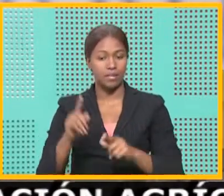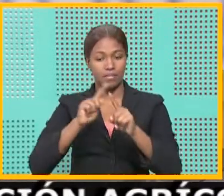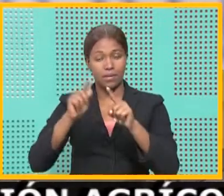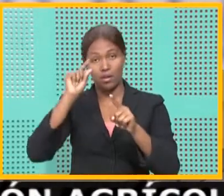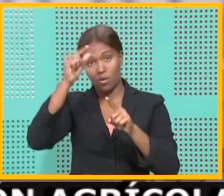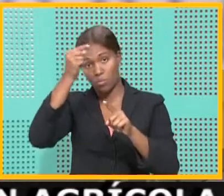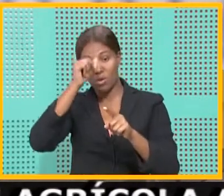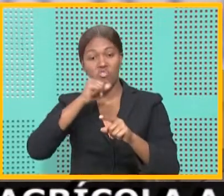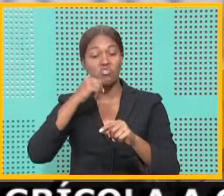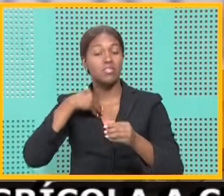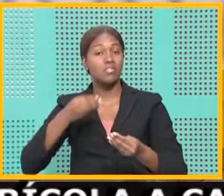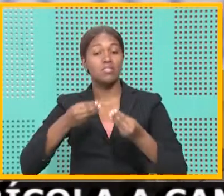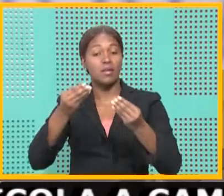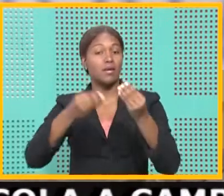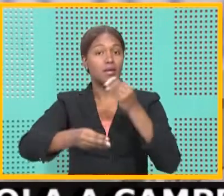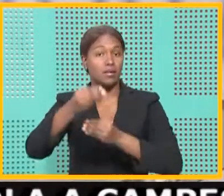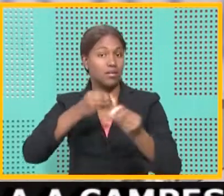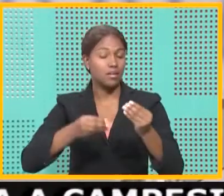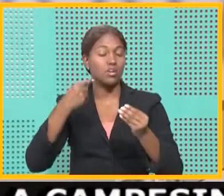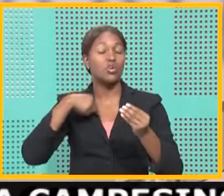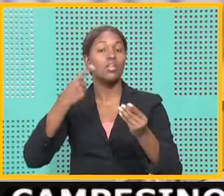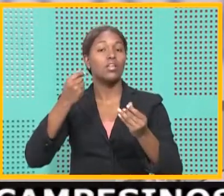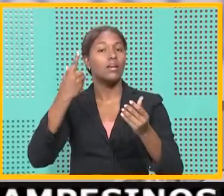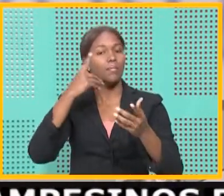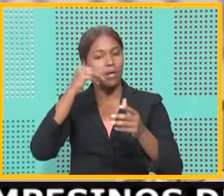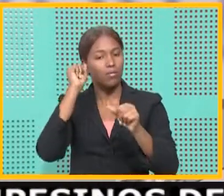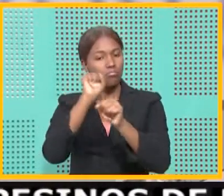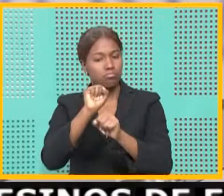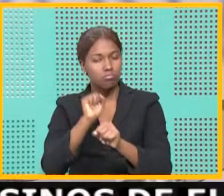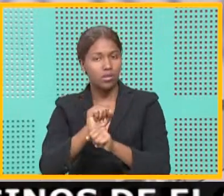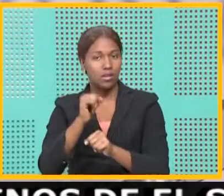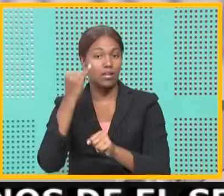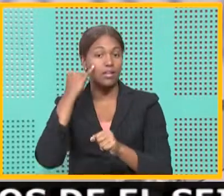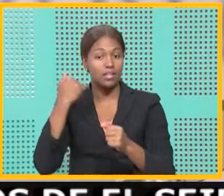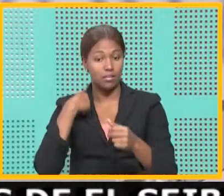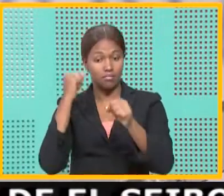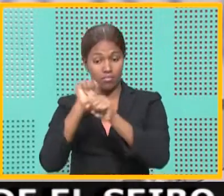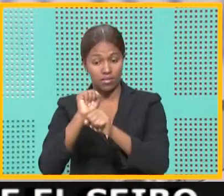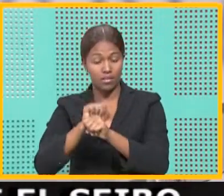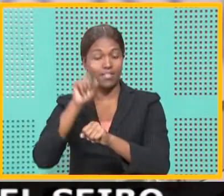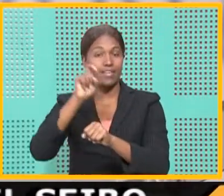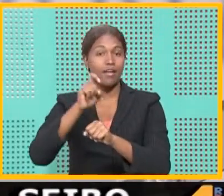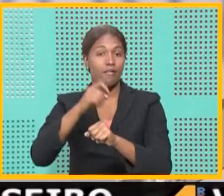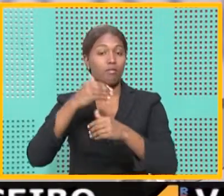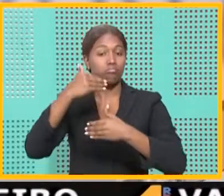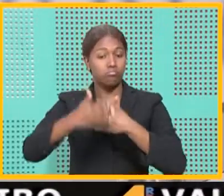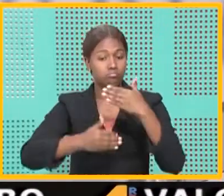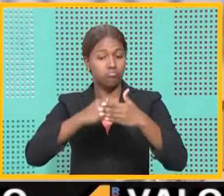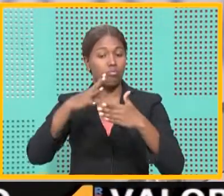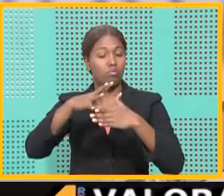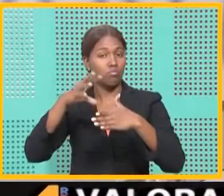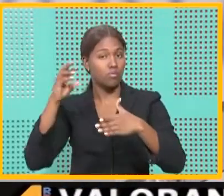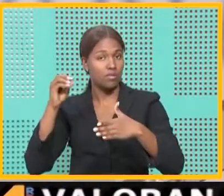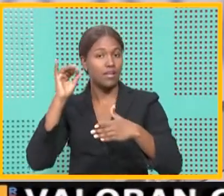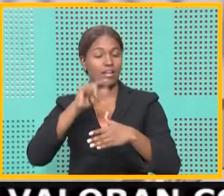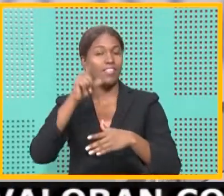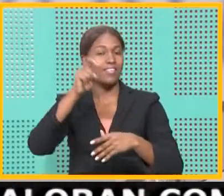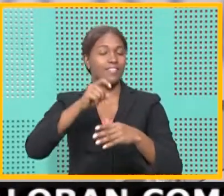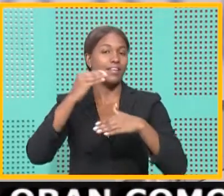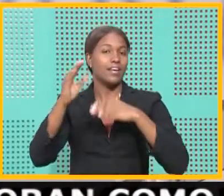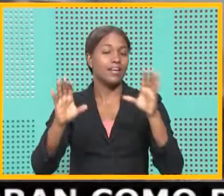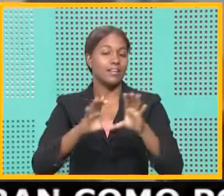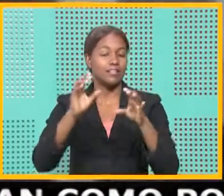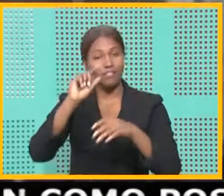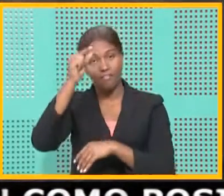hacer negocios. Entramos para regular. Y si hemos regulado, debemos salir poco a poco. Y eso es lo que debe hacer el